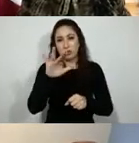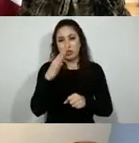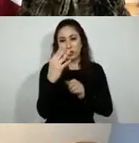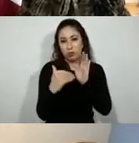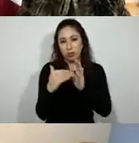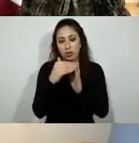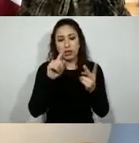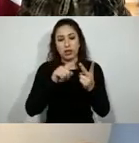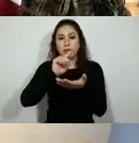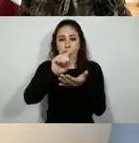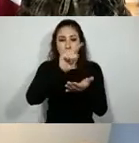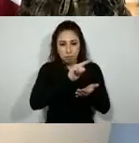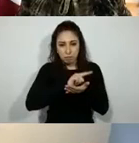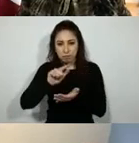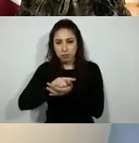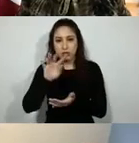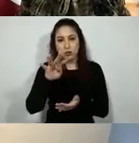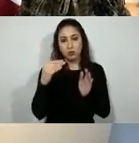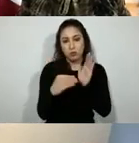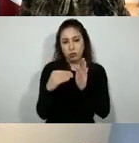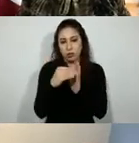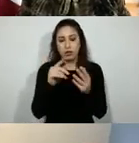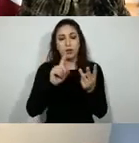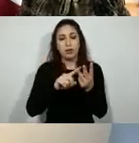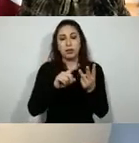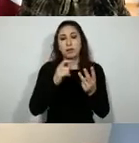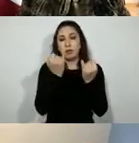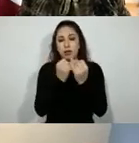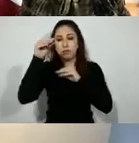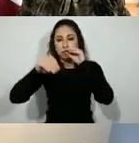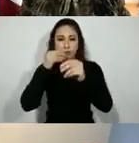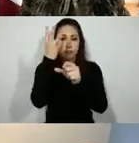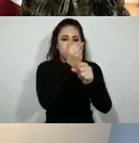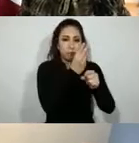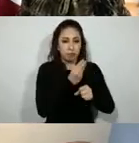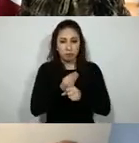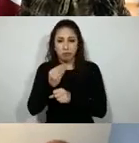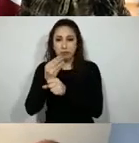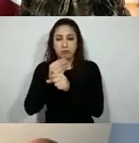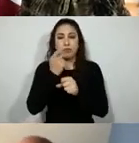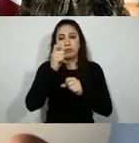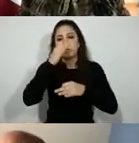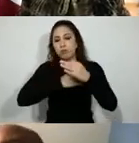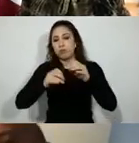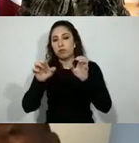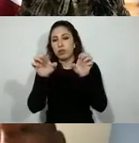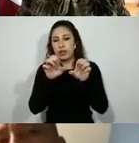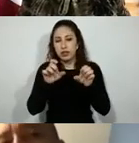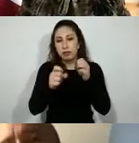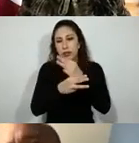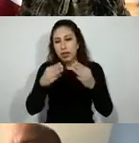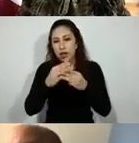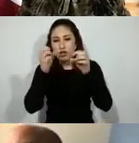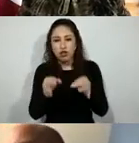de limpieza, 19 millones, así como la instalación, reparación y mantenimiento de mobiliario, equipo de oficina